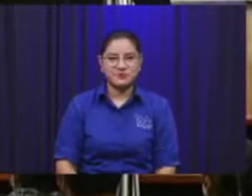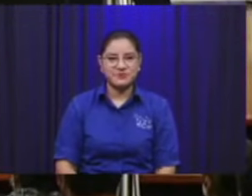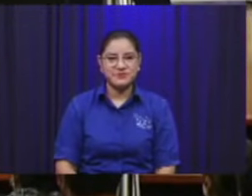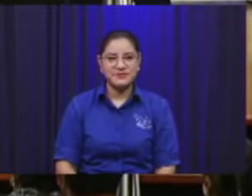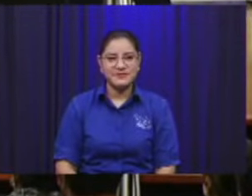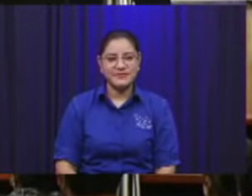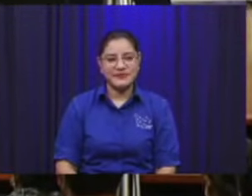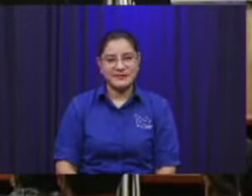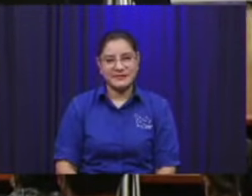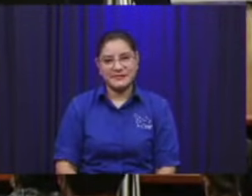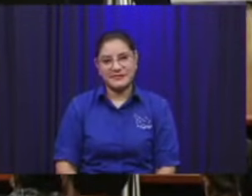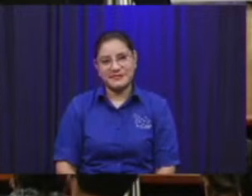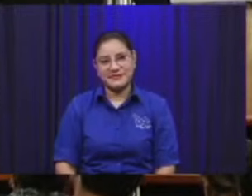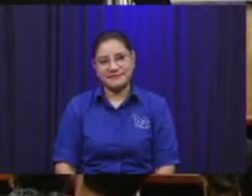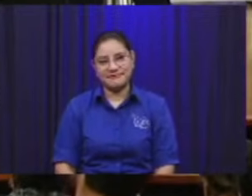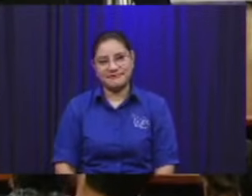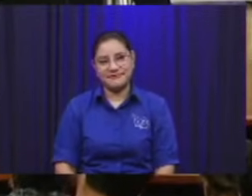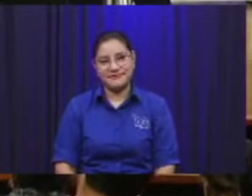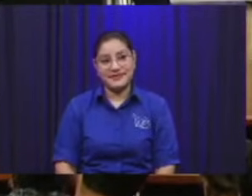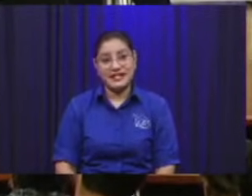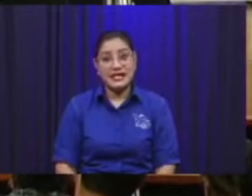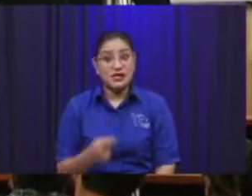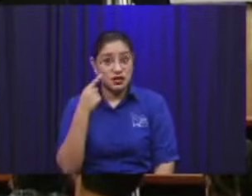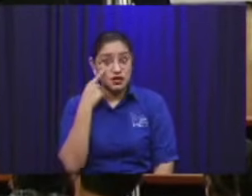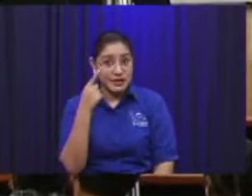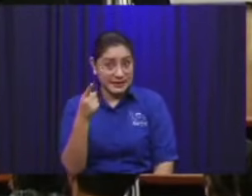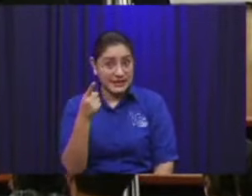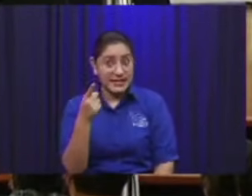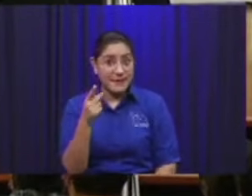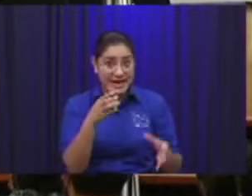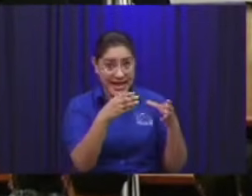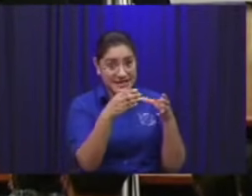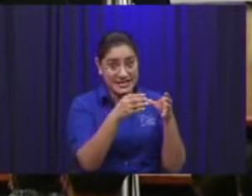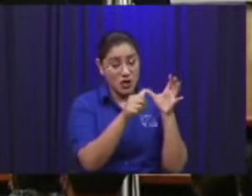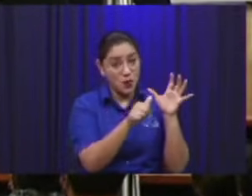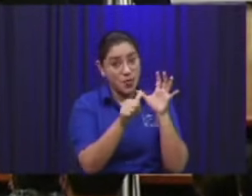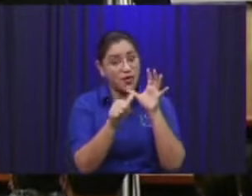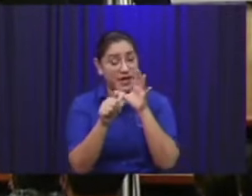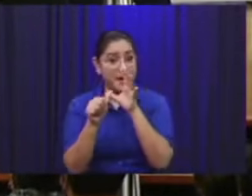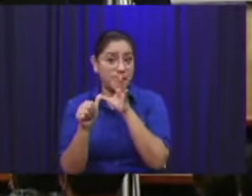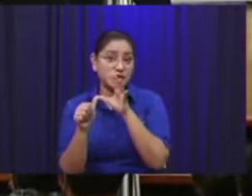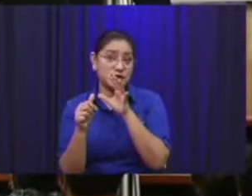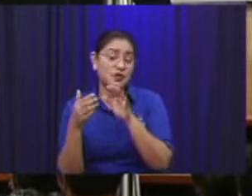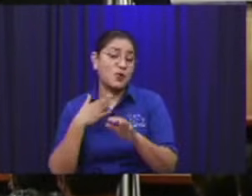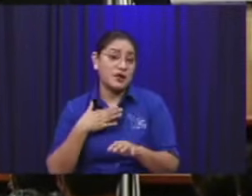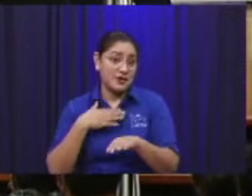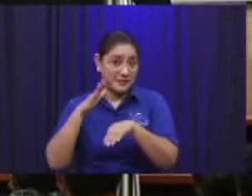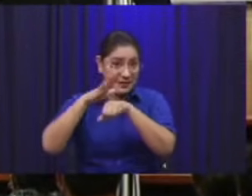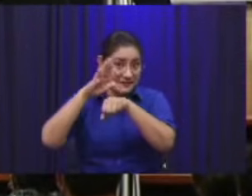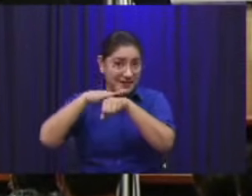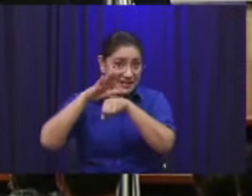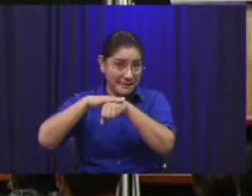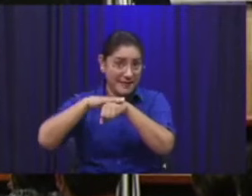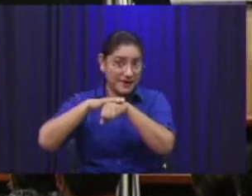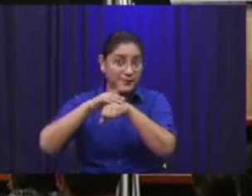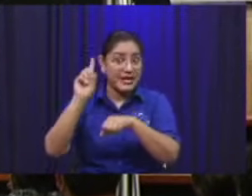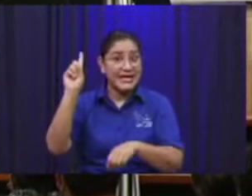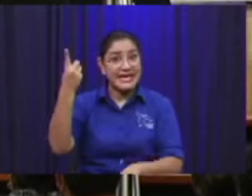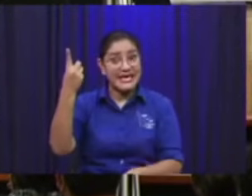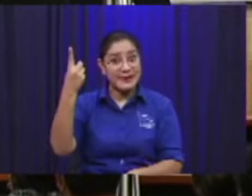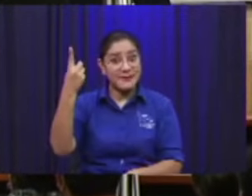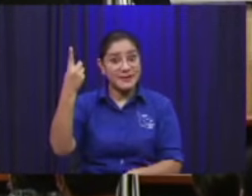bueno y yo hacer los mira y entonces y el primer año